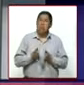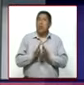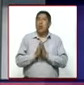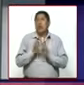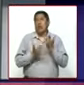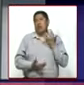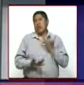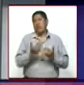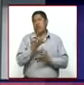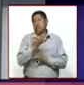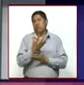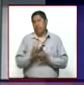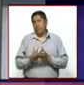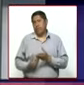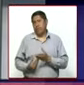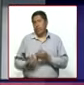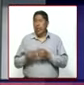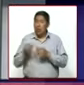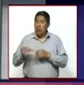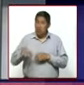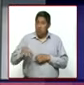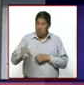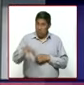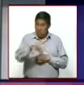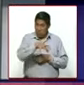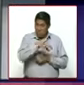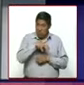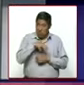que están afectando a las comunidades indígenas del lugar.